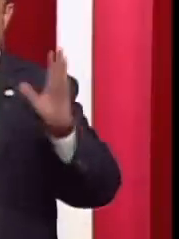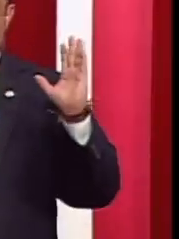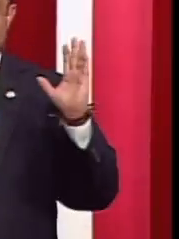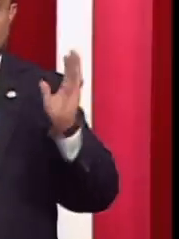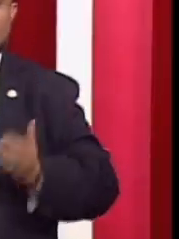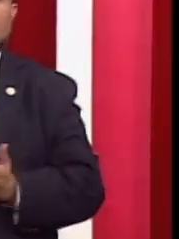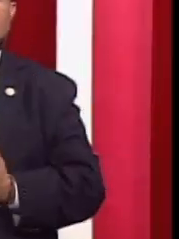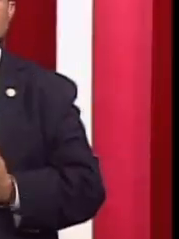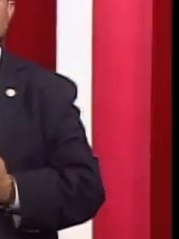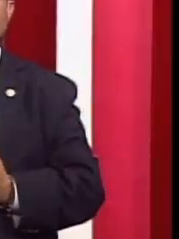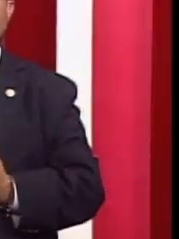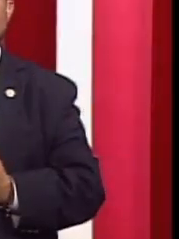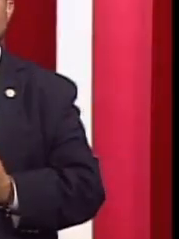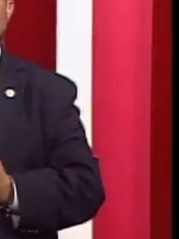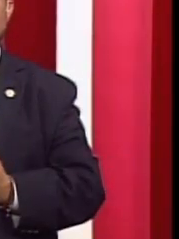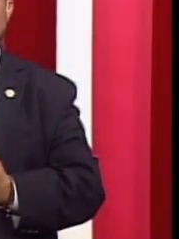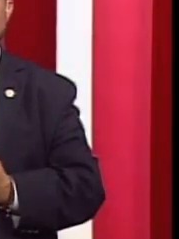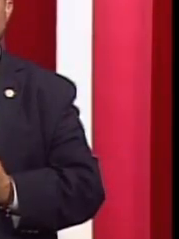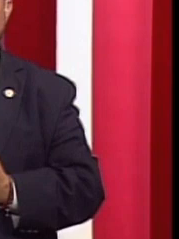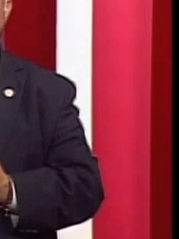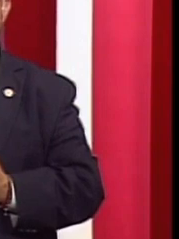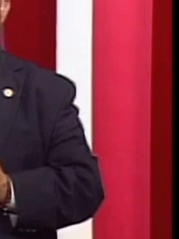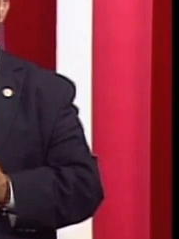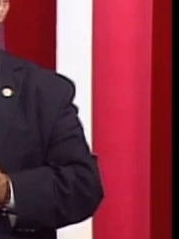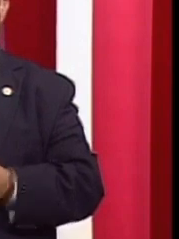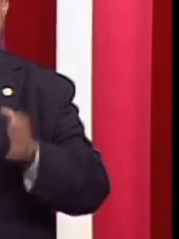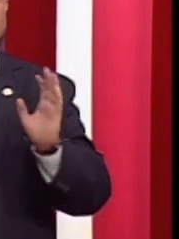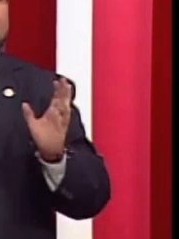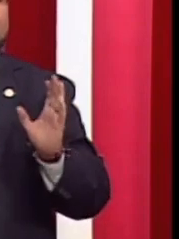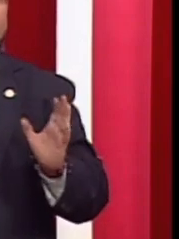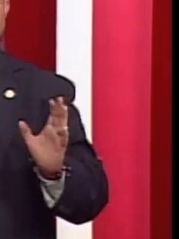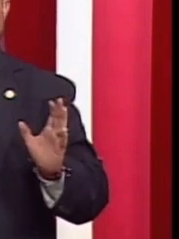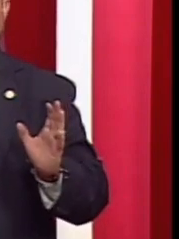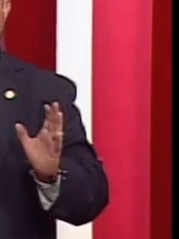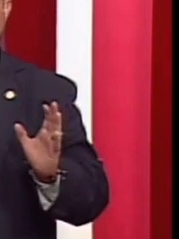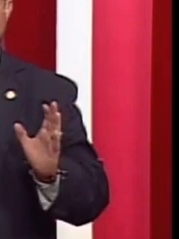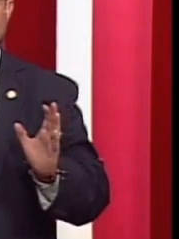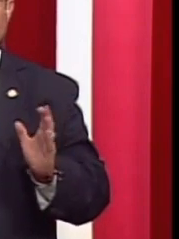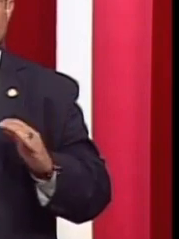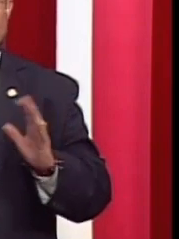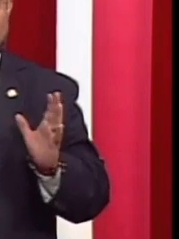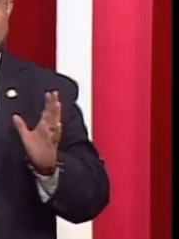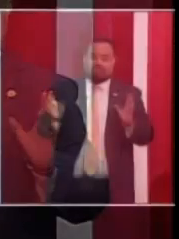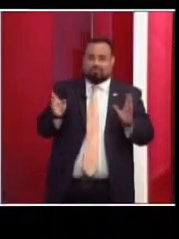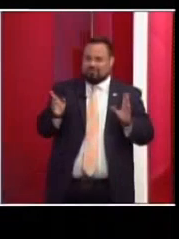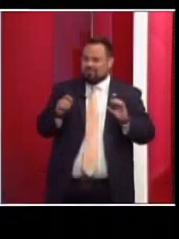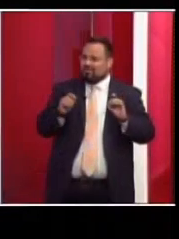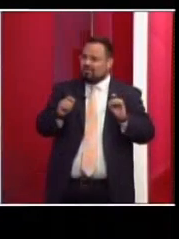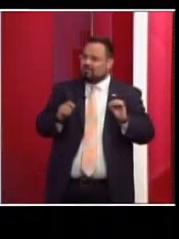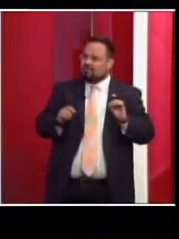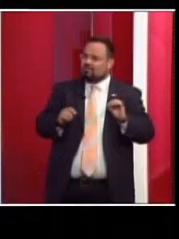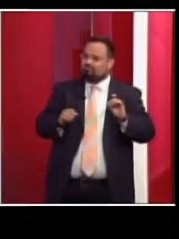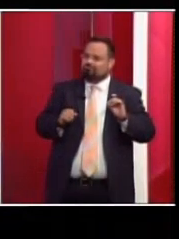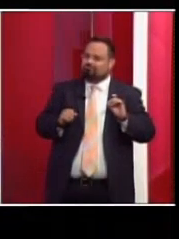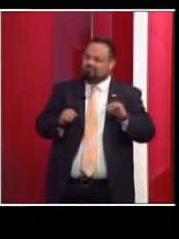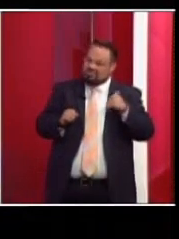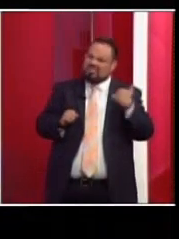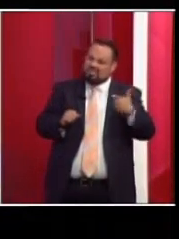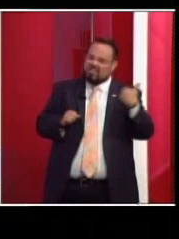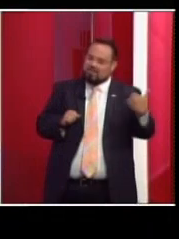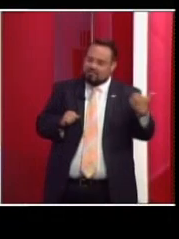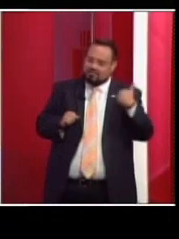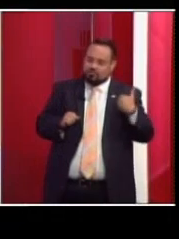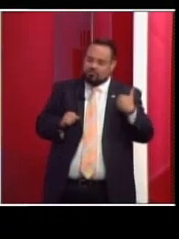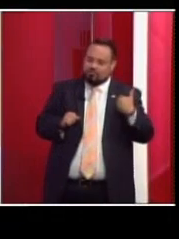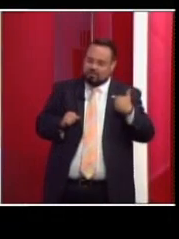bueno ahí está no ha nacido está esta ley ha nacido esta iniciativa lo que se pretende es facilitar